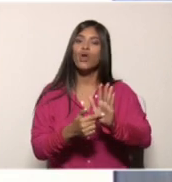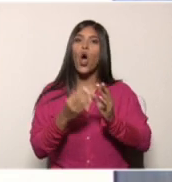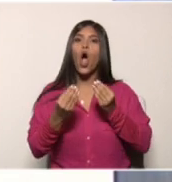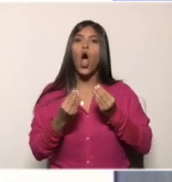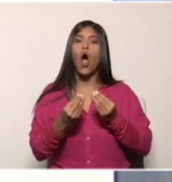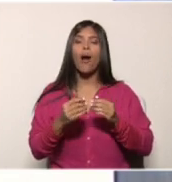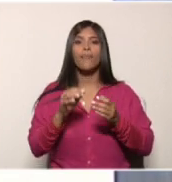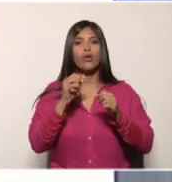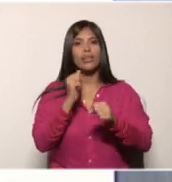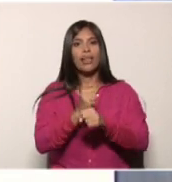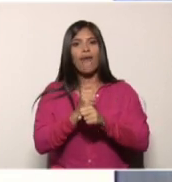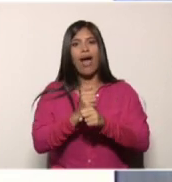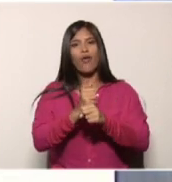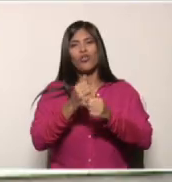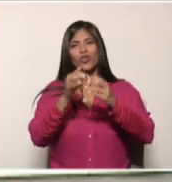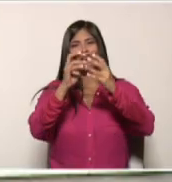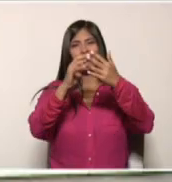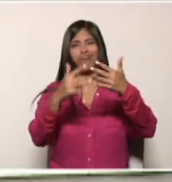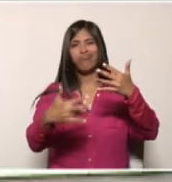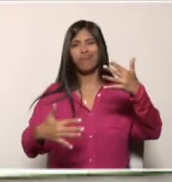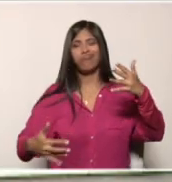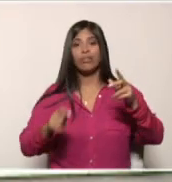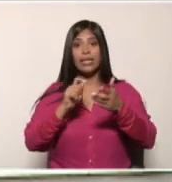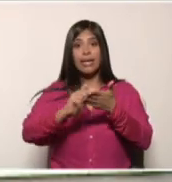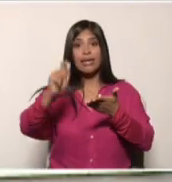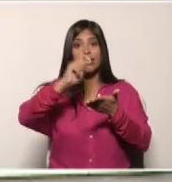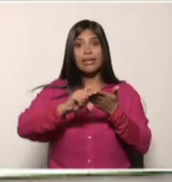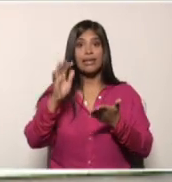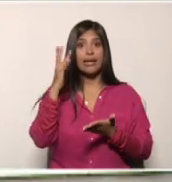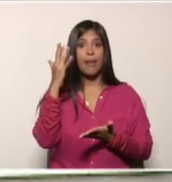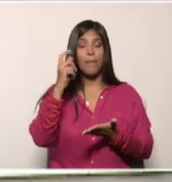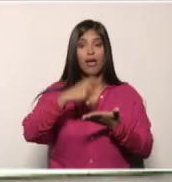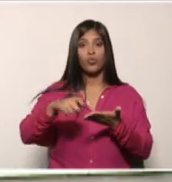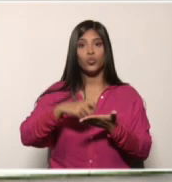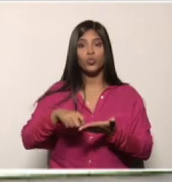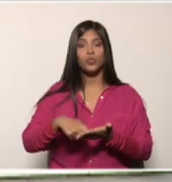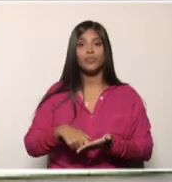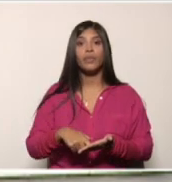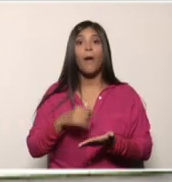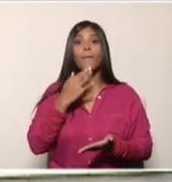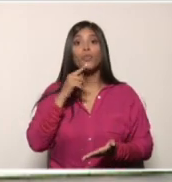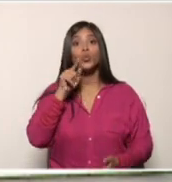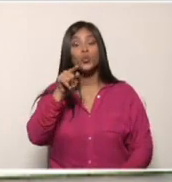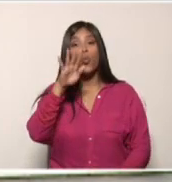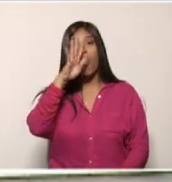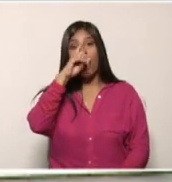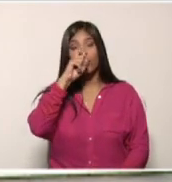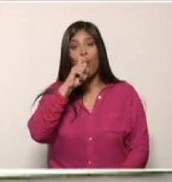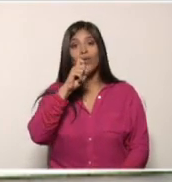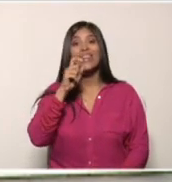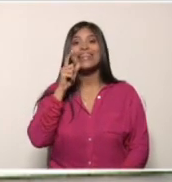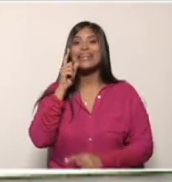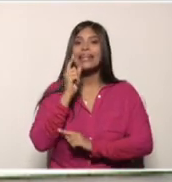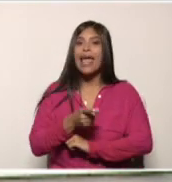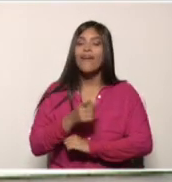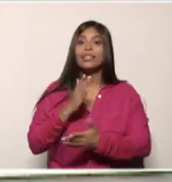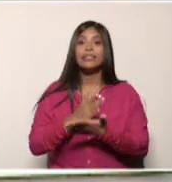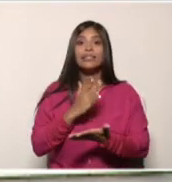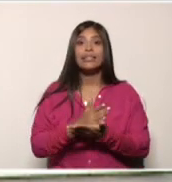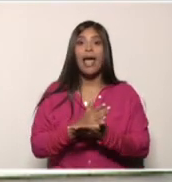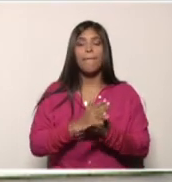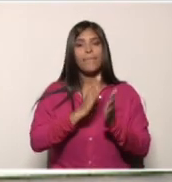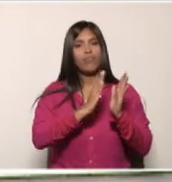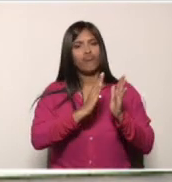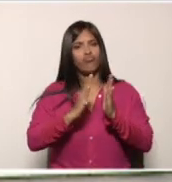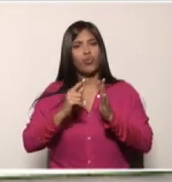escritos. Ustedes que ya están en cuarto año, ustedes deben mantener, digamos, un orden para